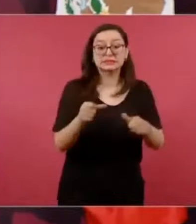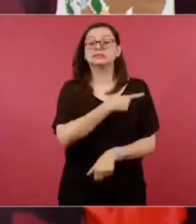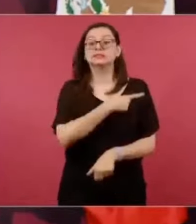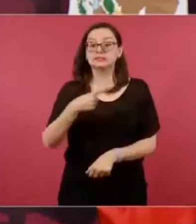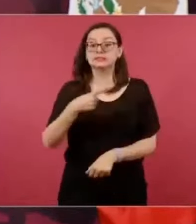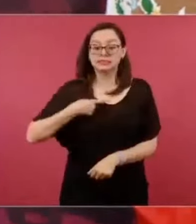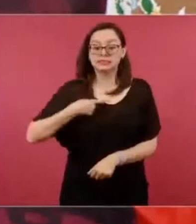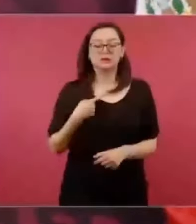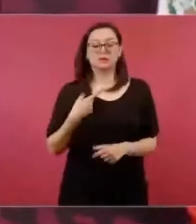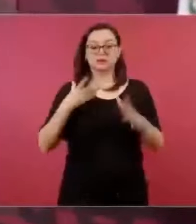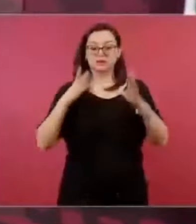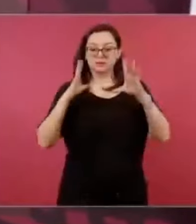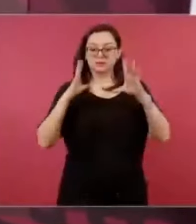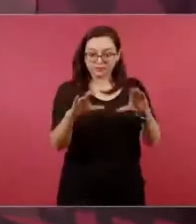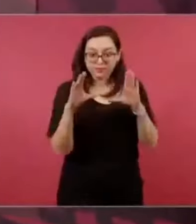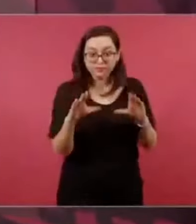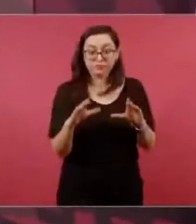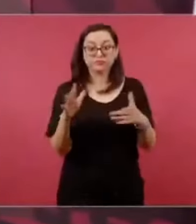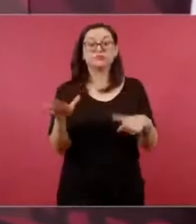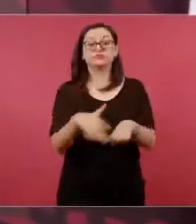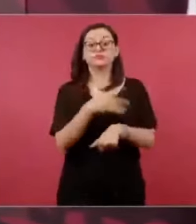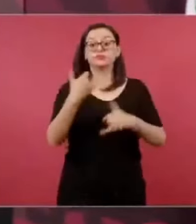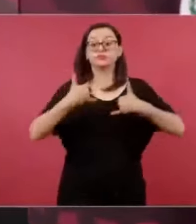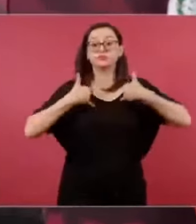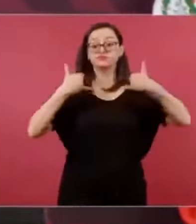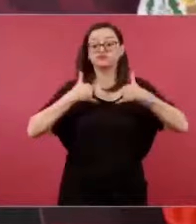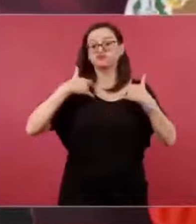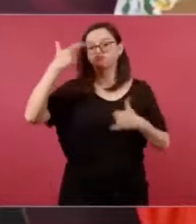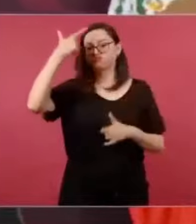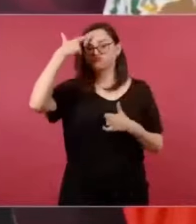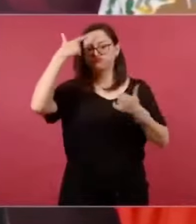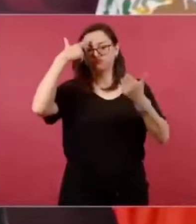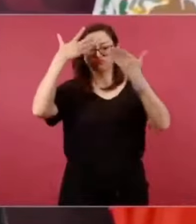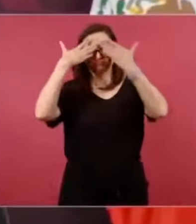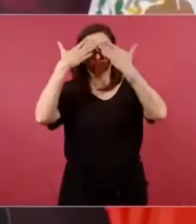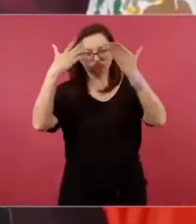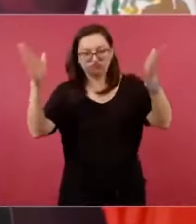porque los jóvenes son frescura,